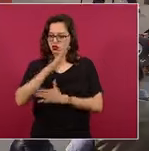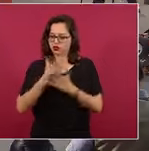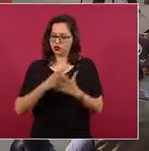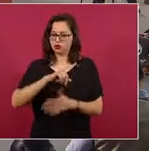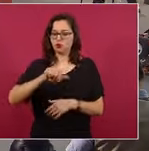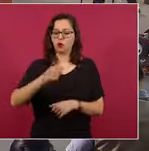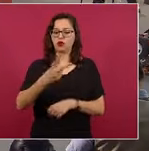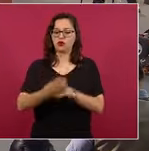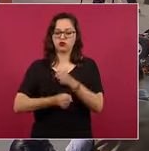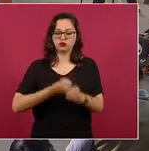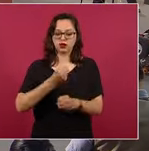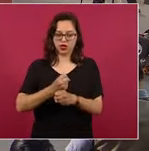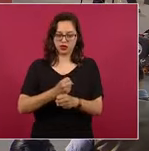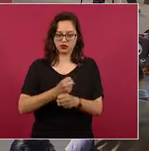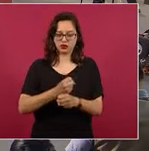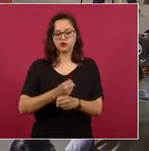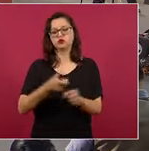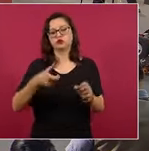el compromiso, porque